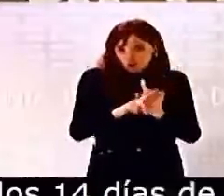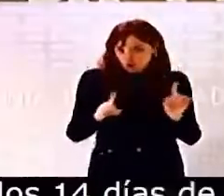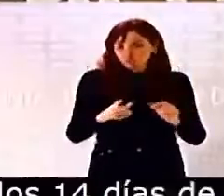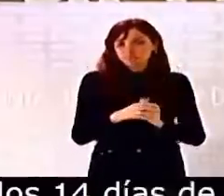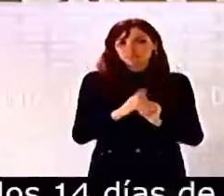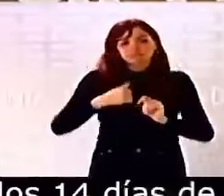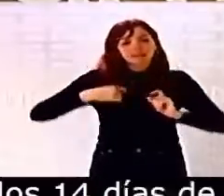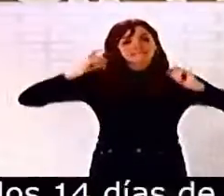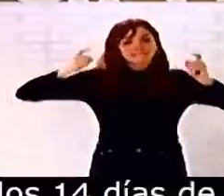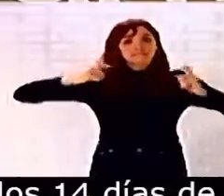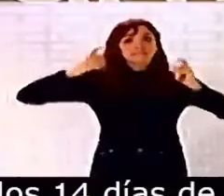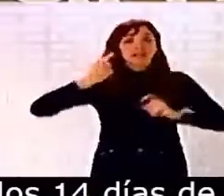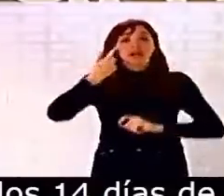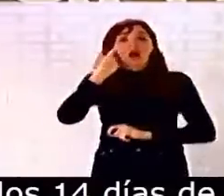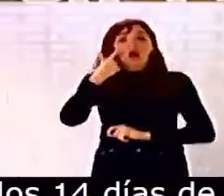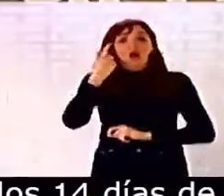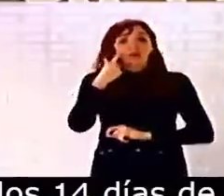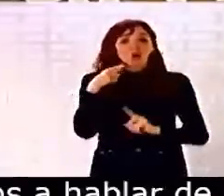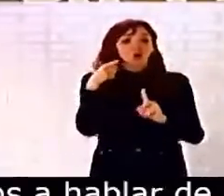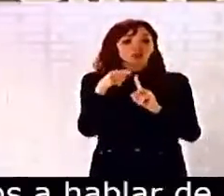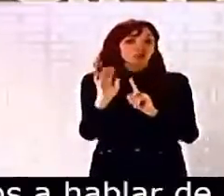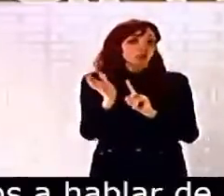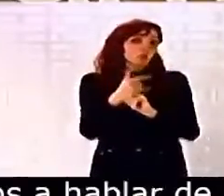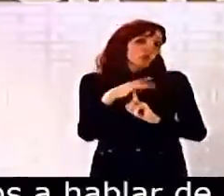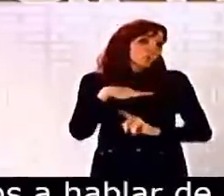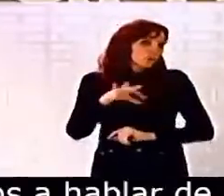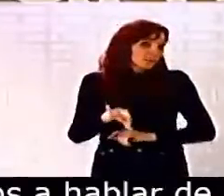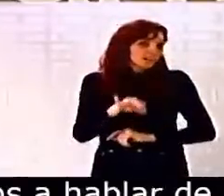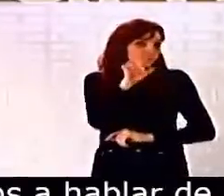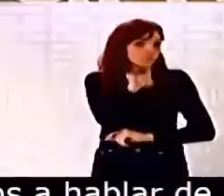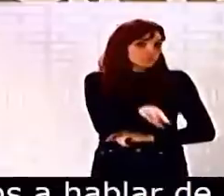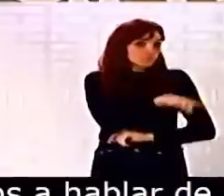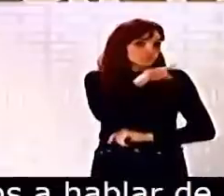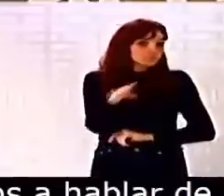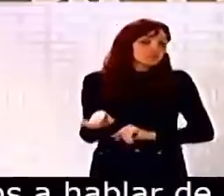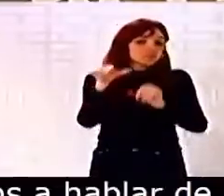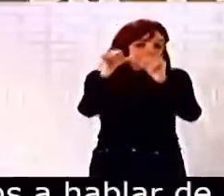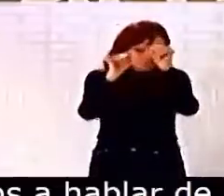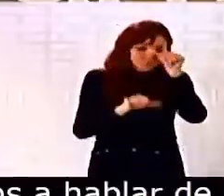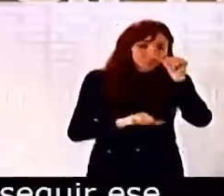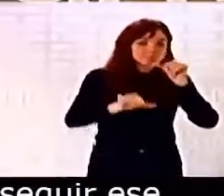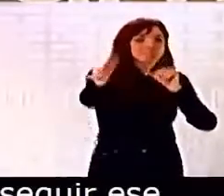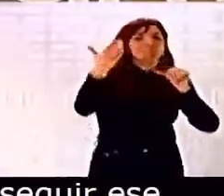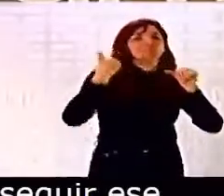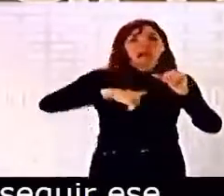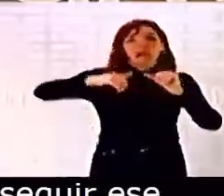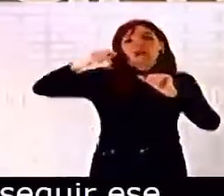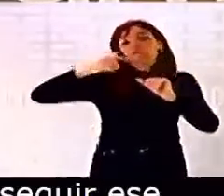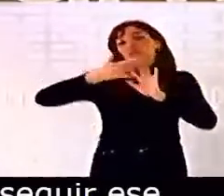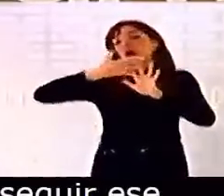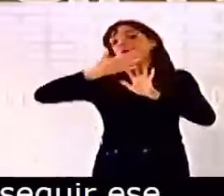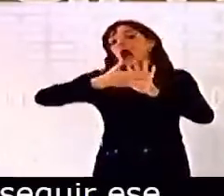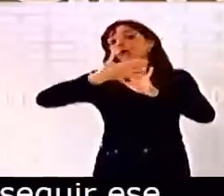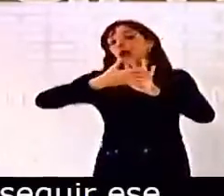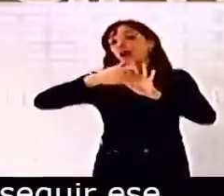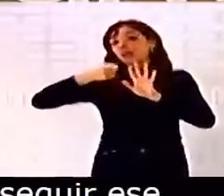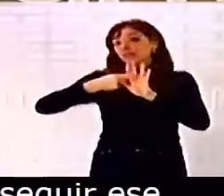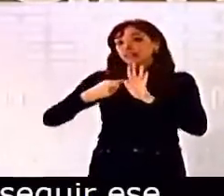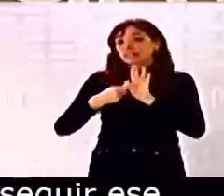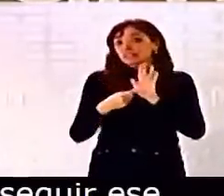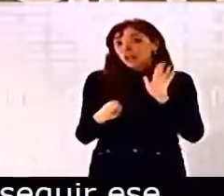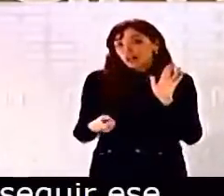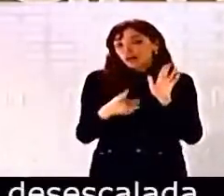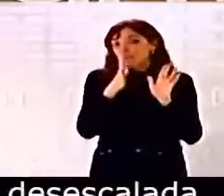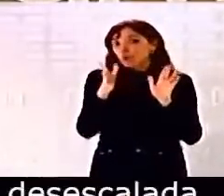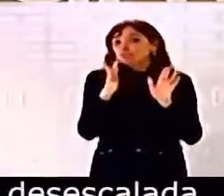de conseguir ese objetivo colectivo, y vamos a ver si podemos hablar de desescalada cuando lleguemos a esa cifra de